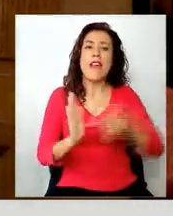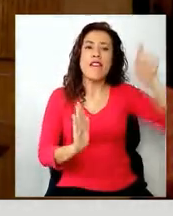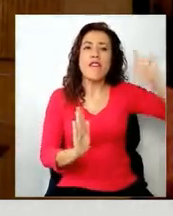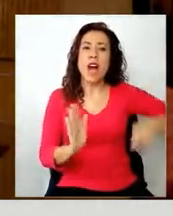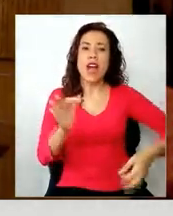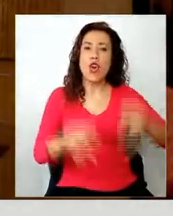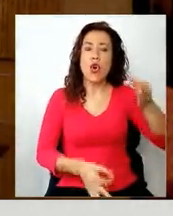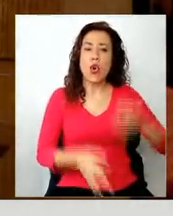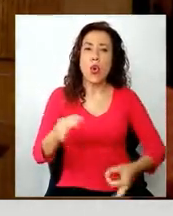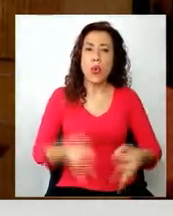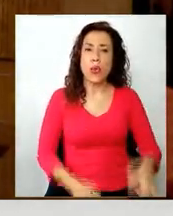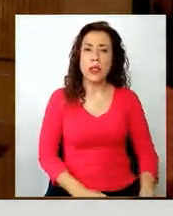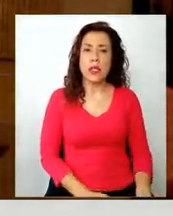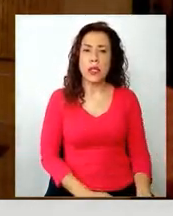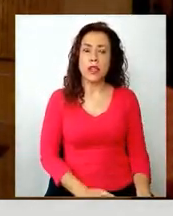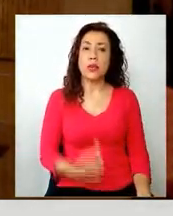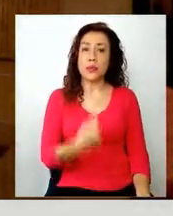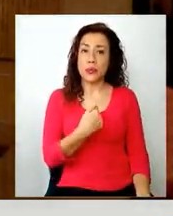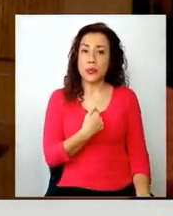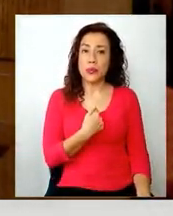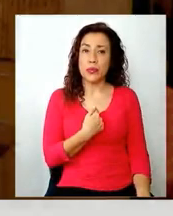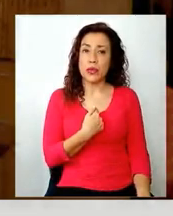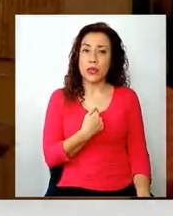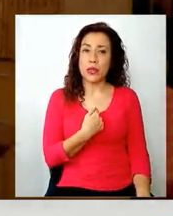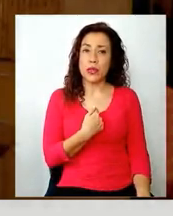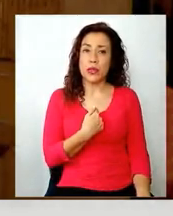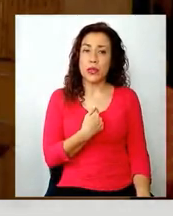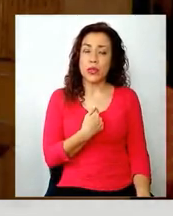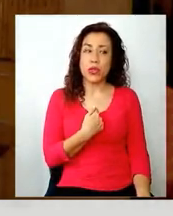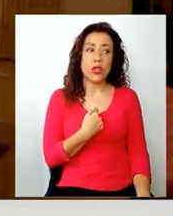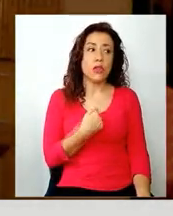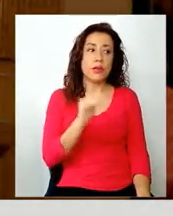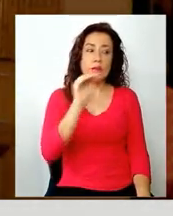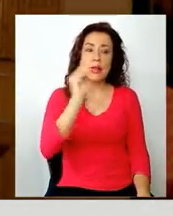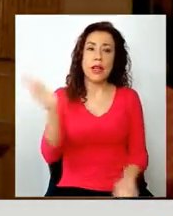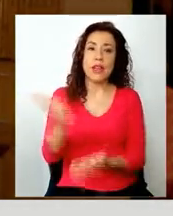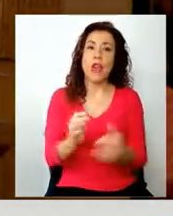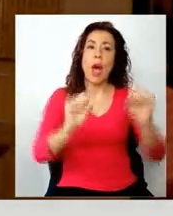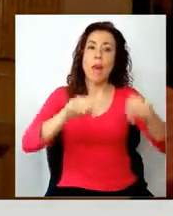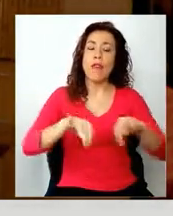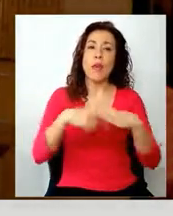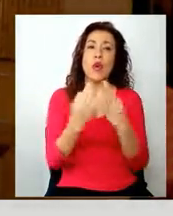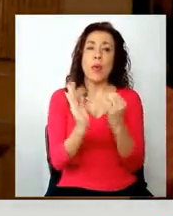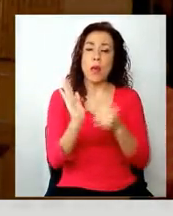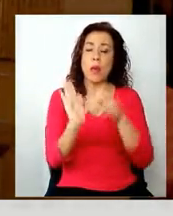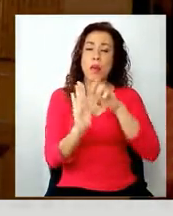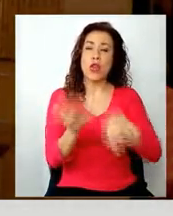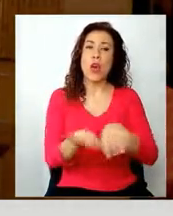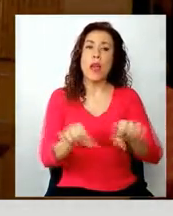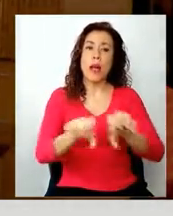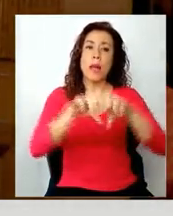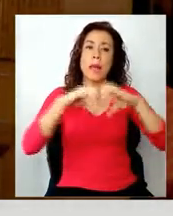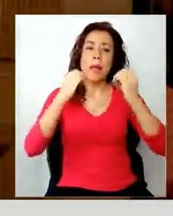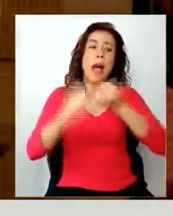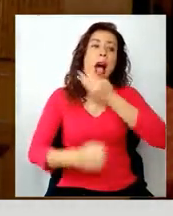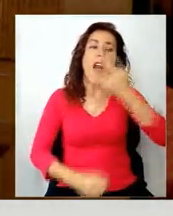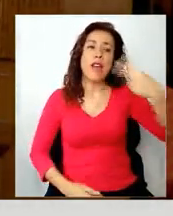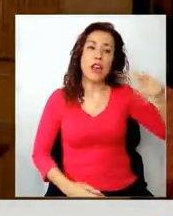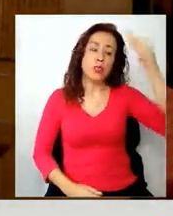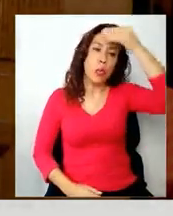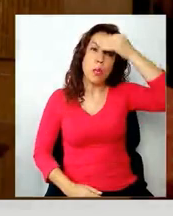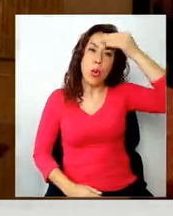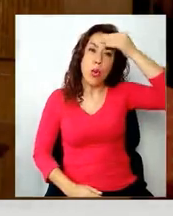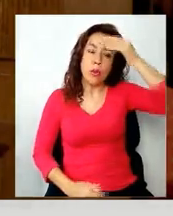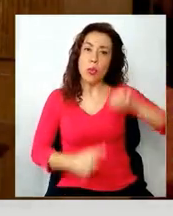por lo tanto Yo invito a que apruebemos por unanimidad este proyecto de resolución para que la cámara exprese su preocupación su malestar